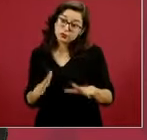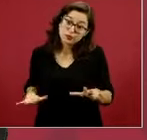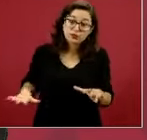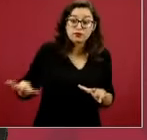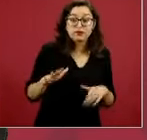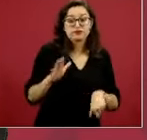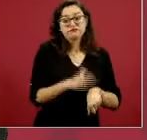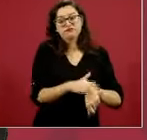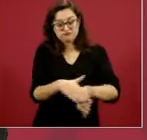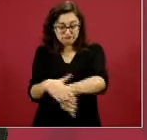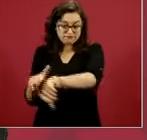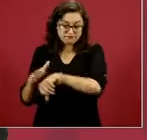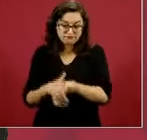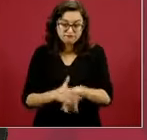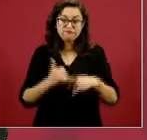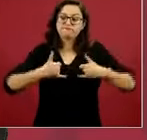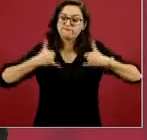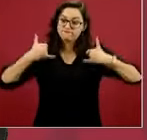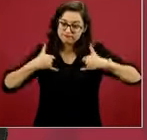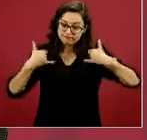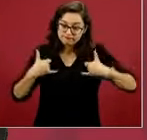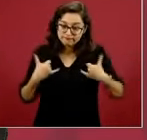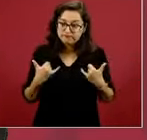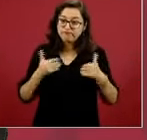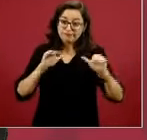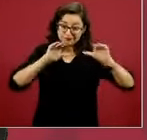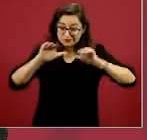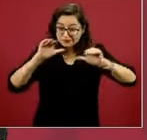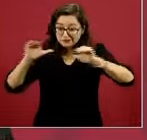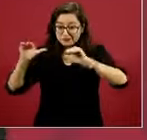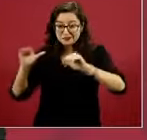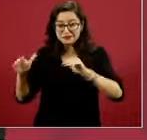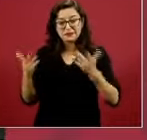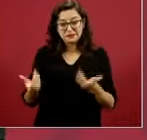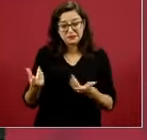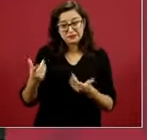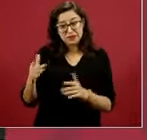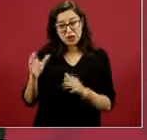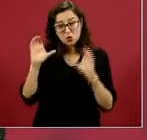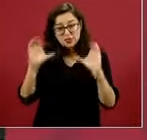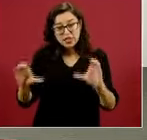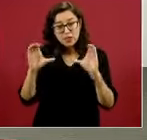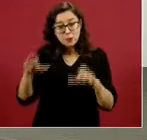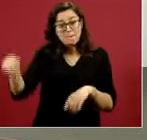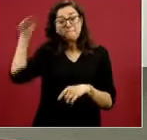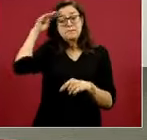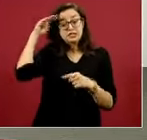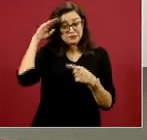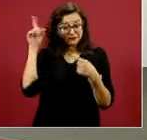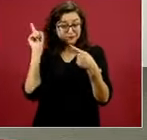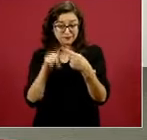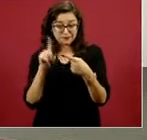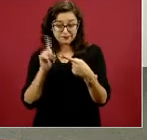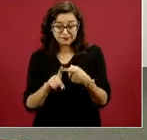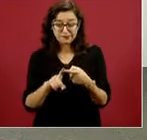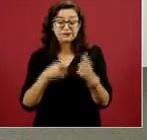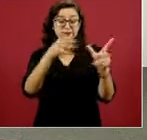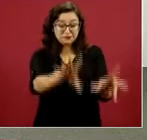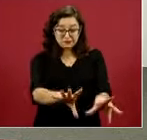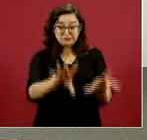joven, especialmente a esta población que por un lado consideren que también ellos